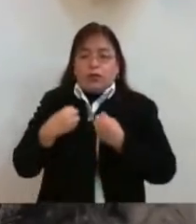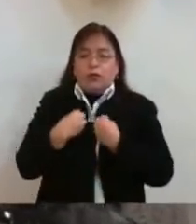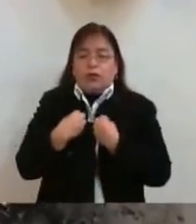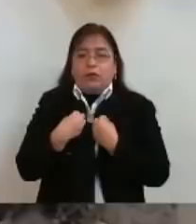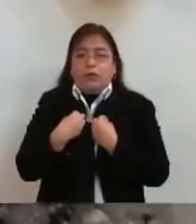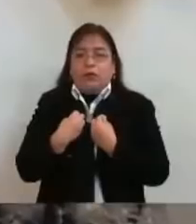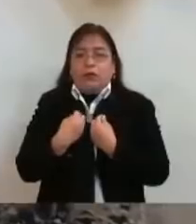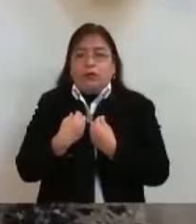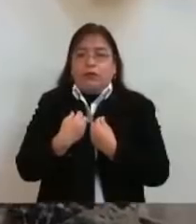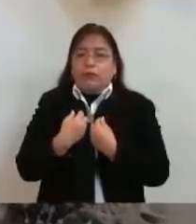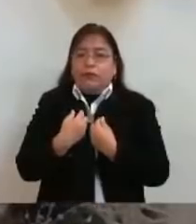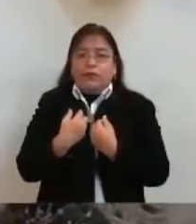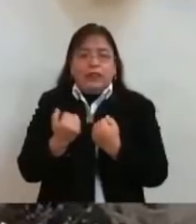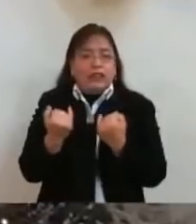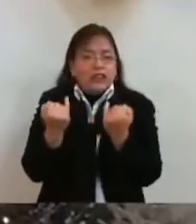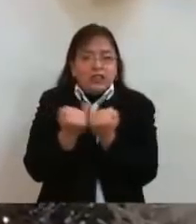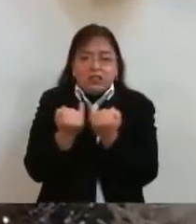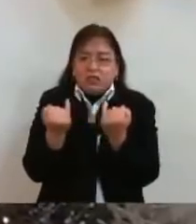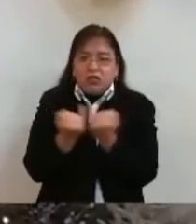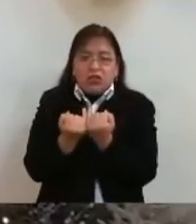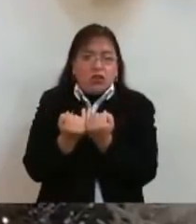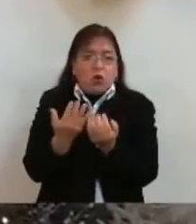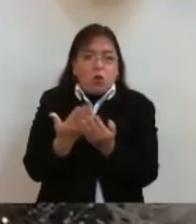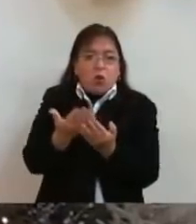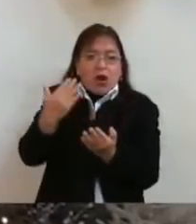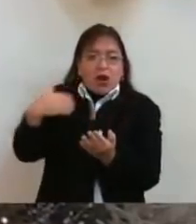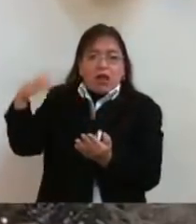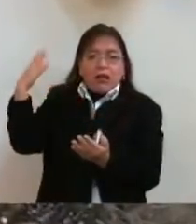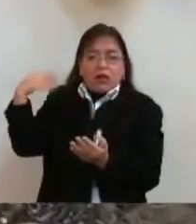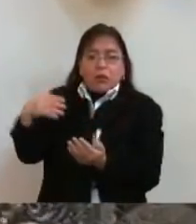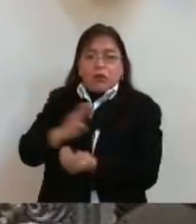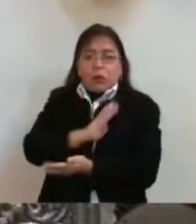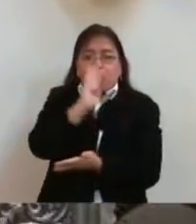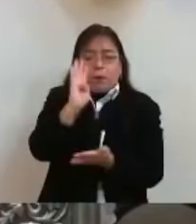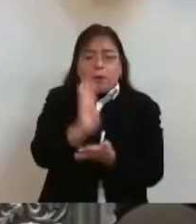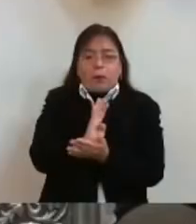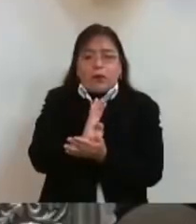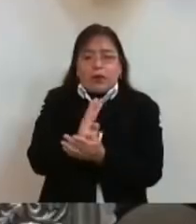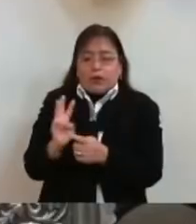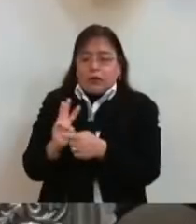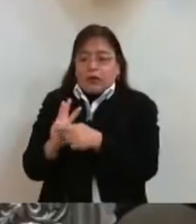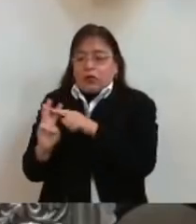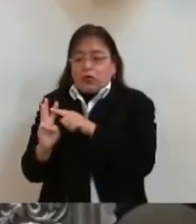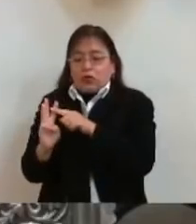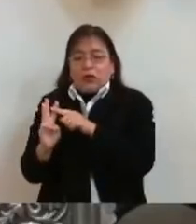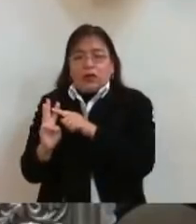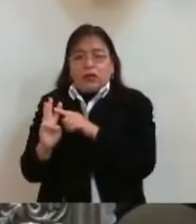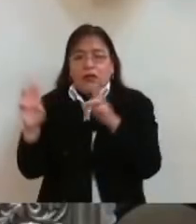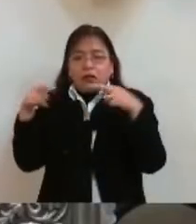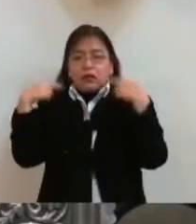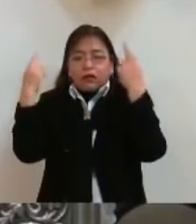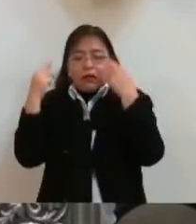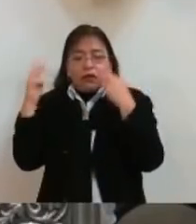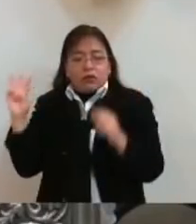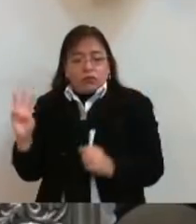Eso vieron los magos en Belén. Al contemplar al niño,